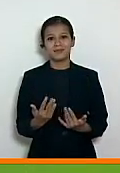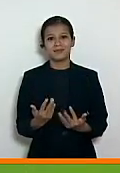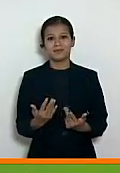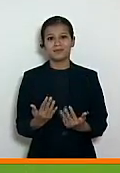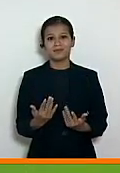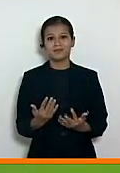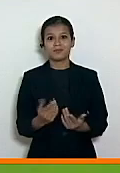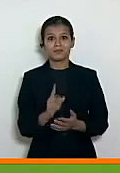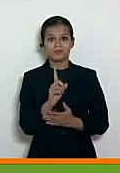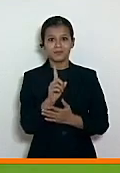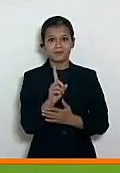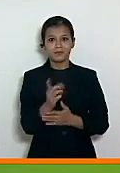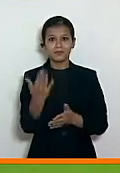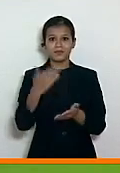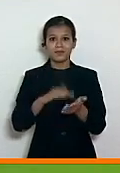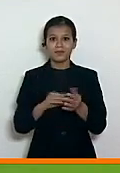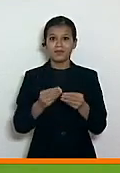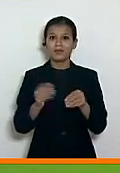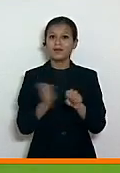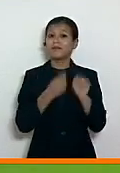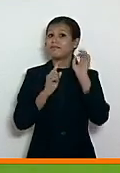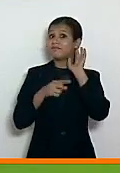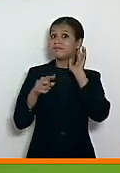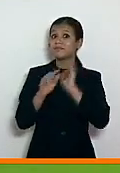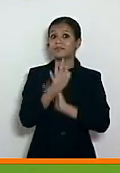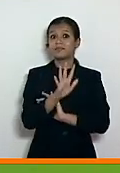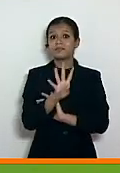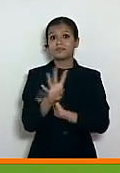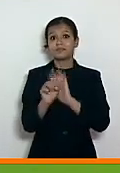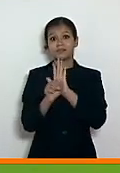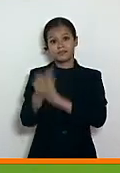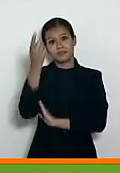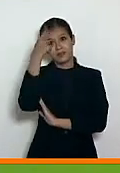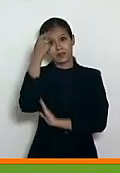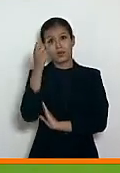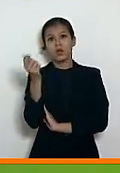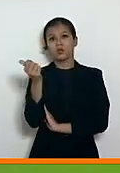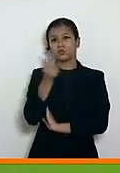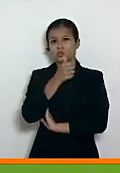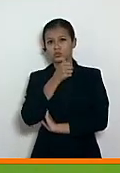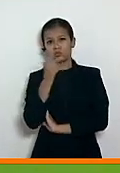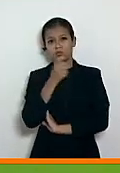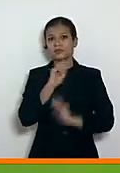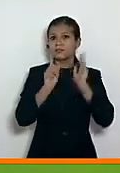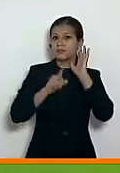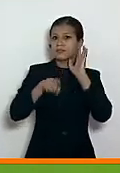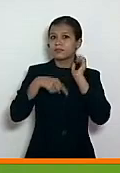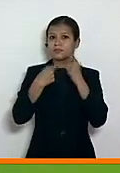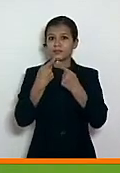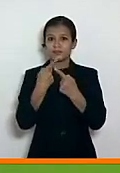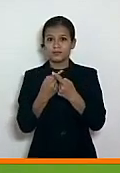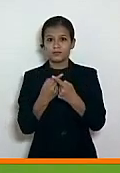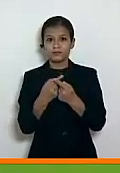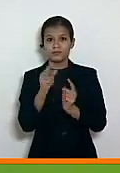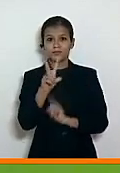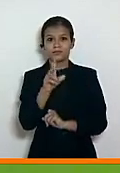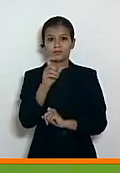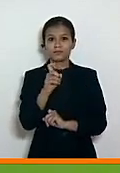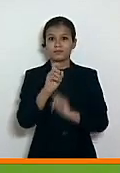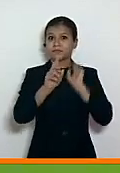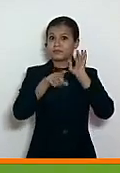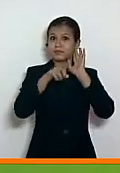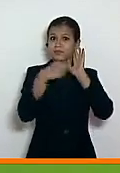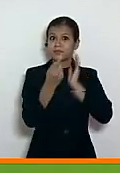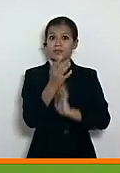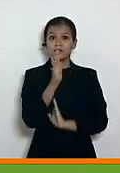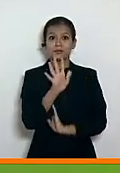Este es el 1. El número favorecido para diaria es el 54 con su símbolo de sueños licor. Para Multi X, 2X y para